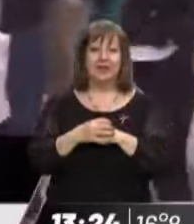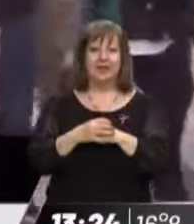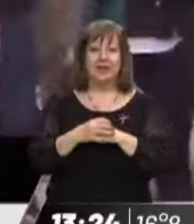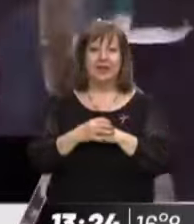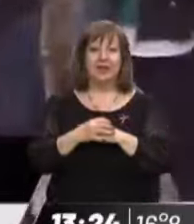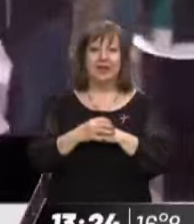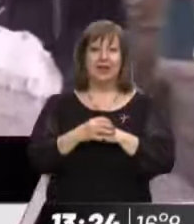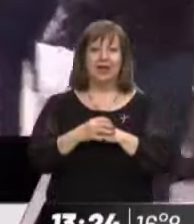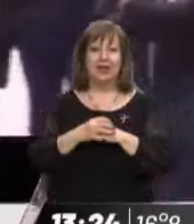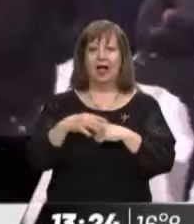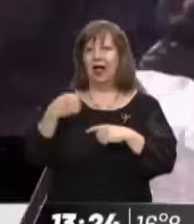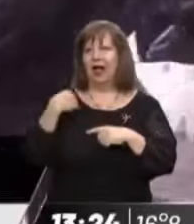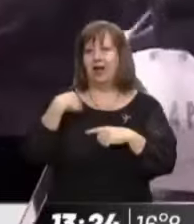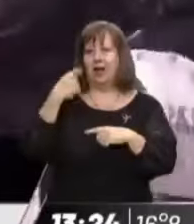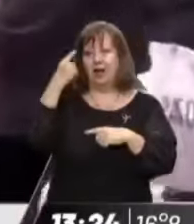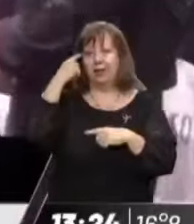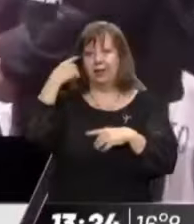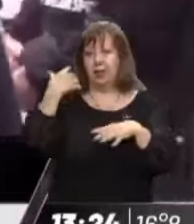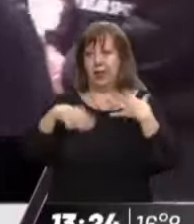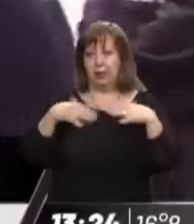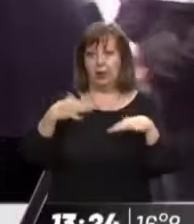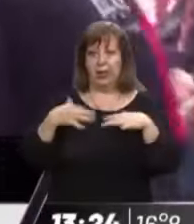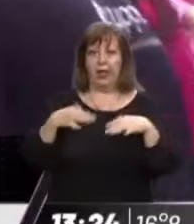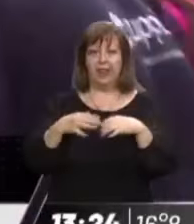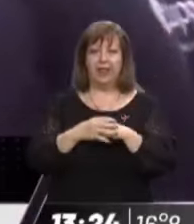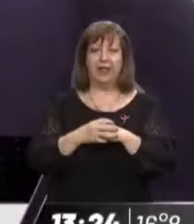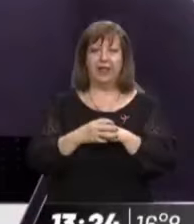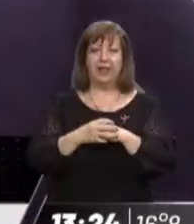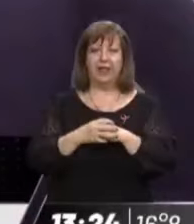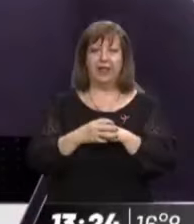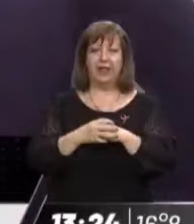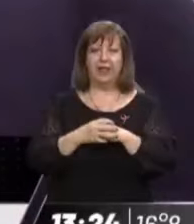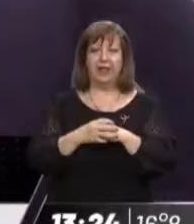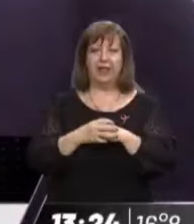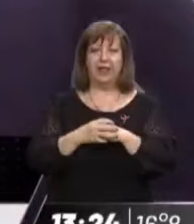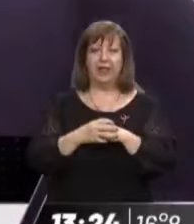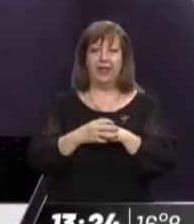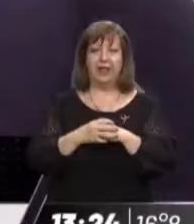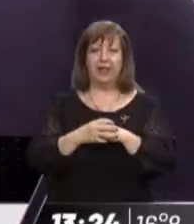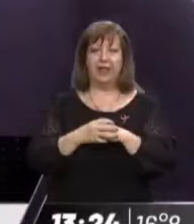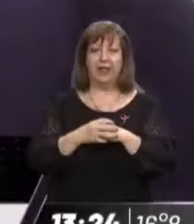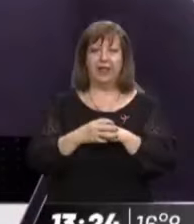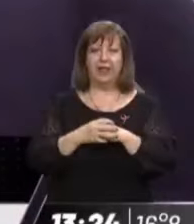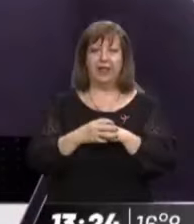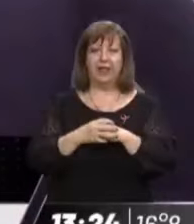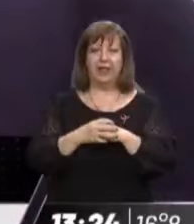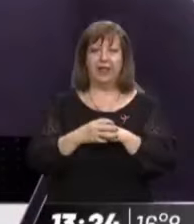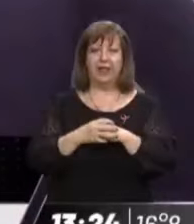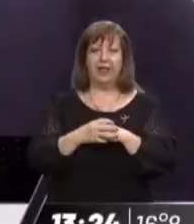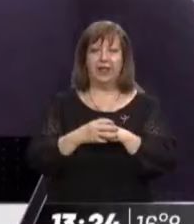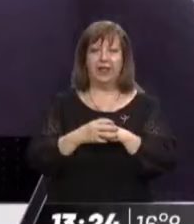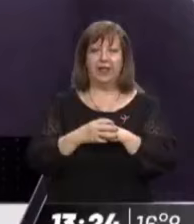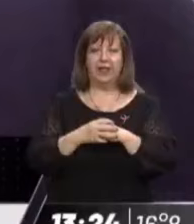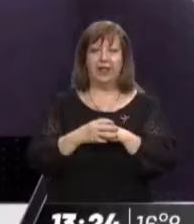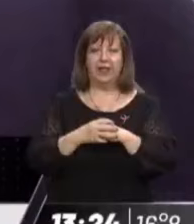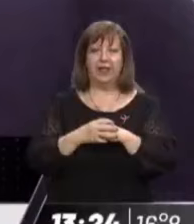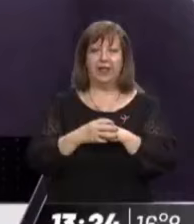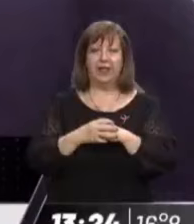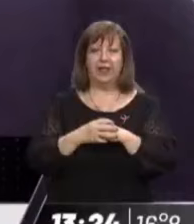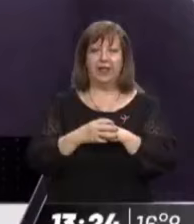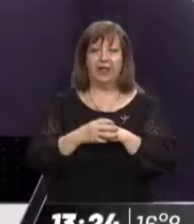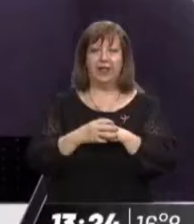poco apurada. Todo te contestó. Pero flor de entrevistado, la verdad que... Bueno, ayer que me tocó hablar del aumento del...